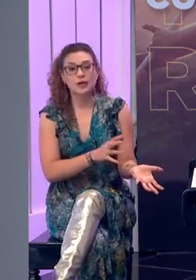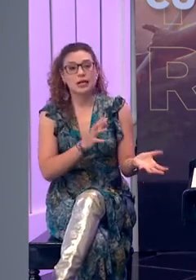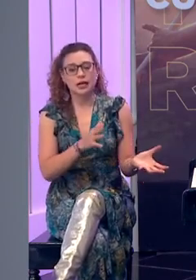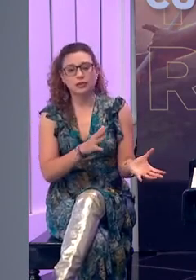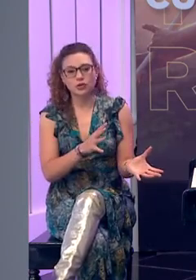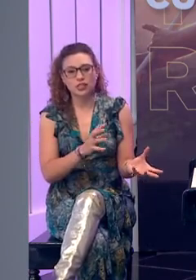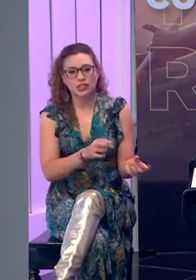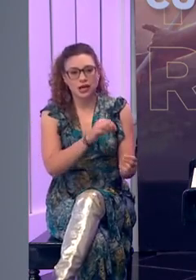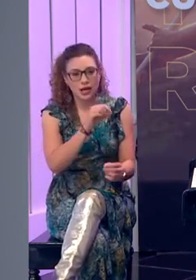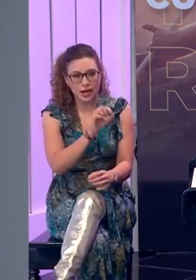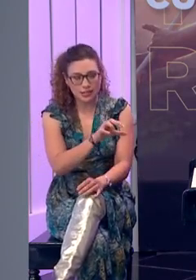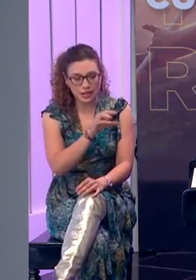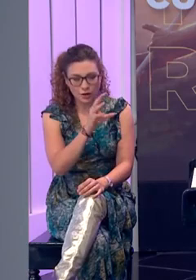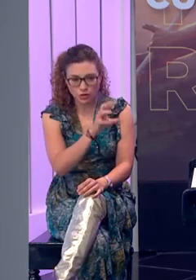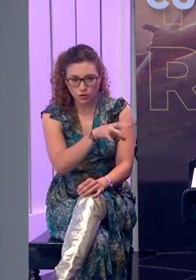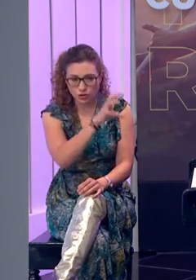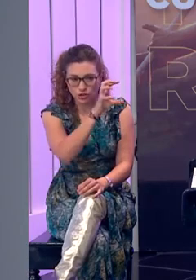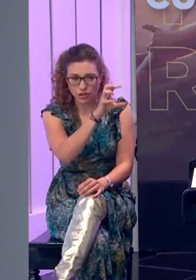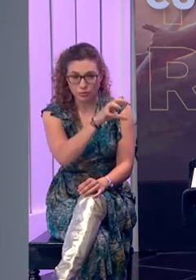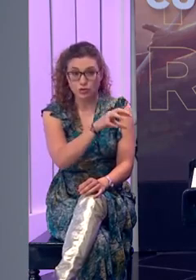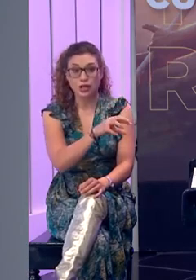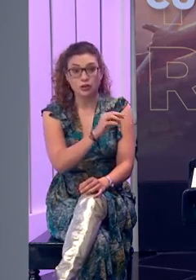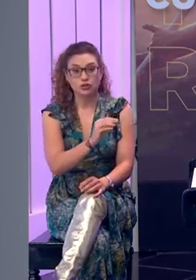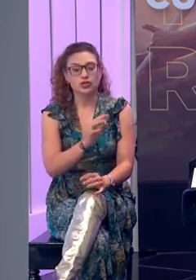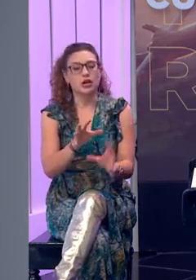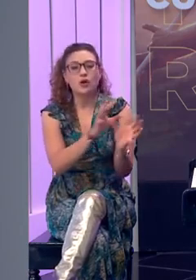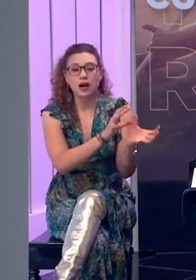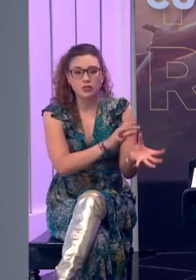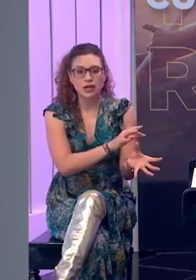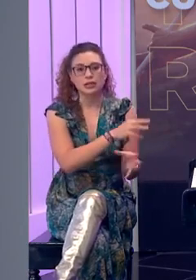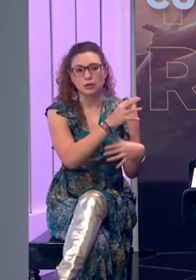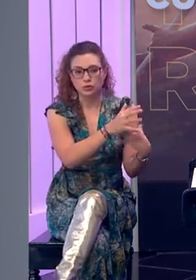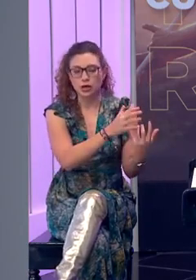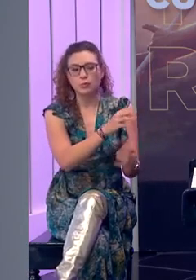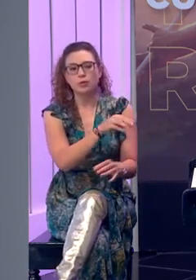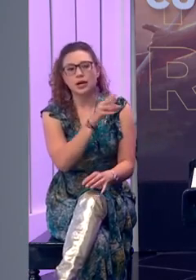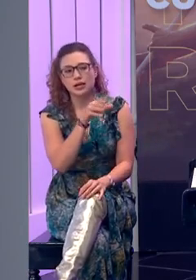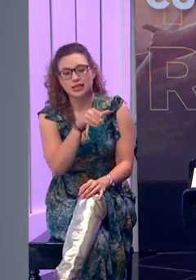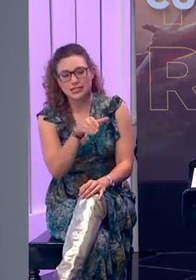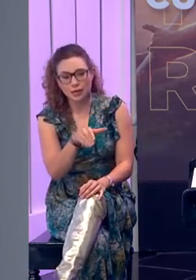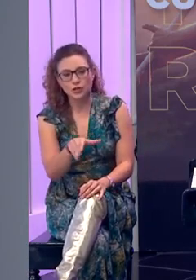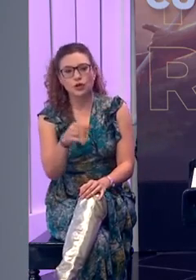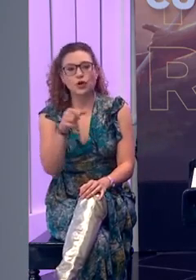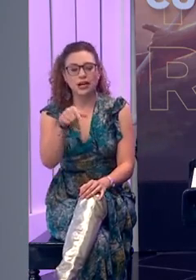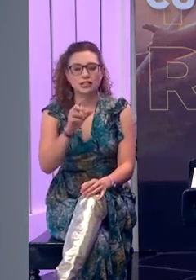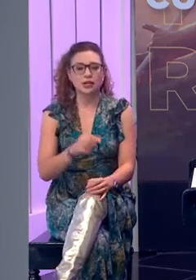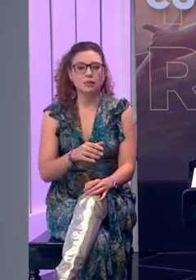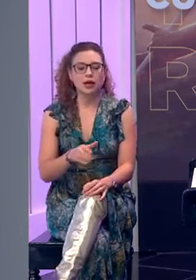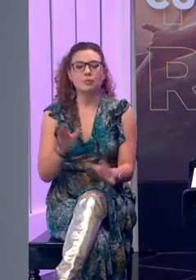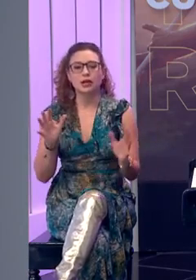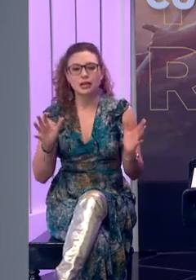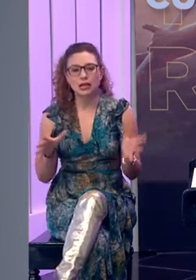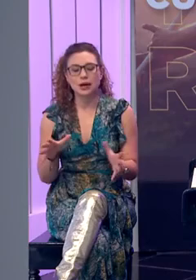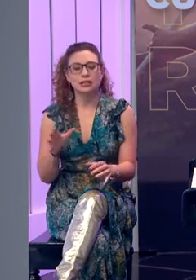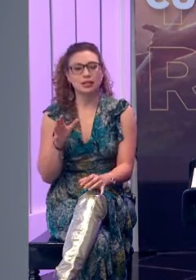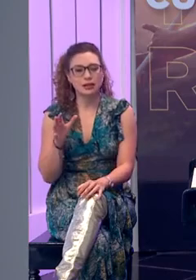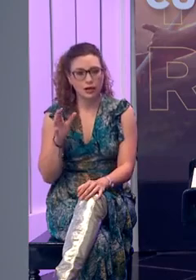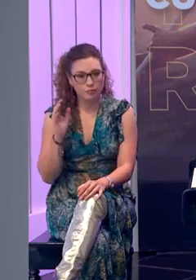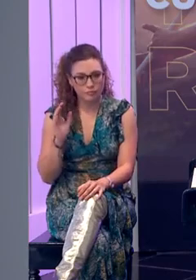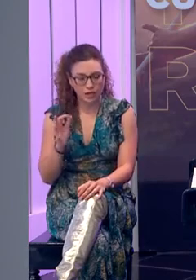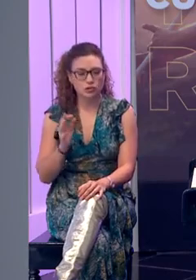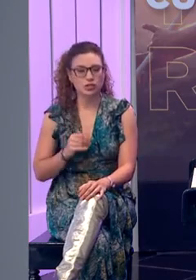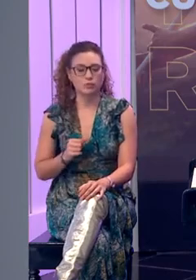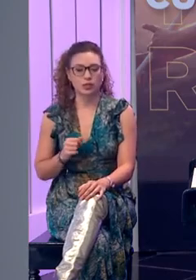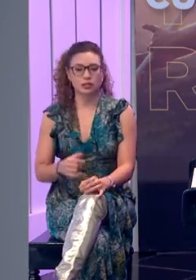correcto. Entonces, este caballo de Troya de la música grunge, que no cabía en la música popular, se metió gracias a Nirvana, porque Nirvana